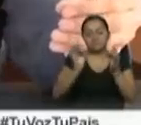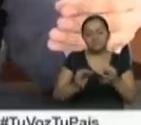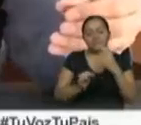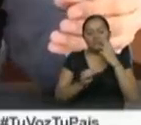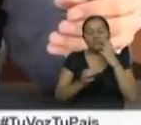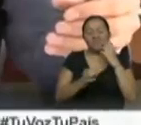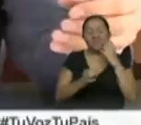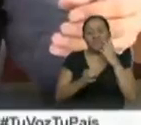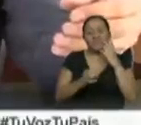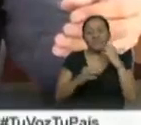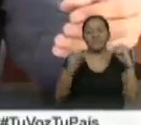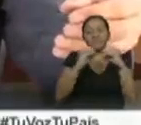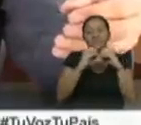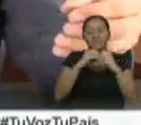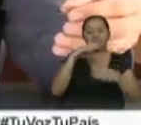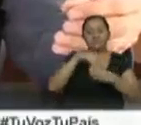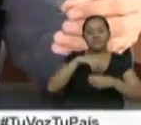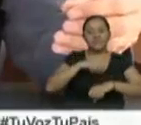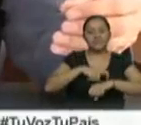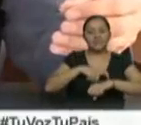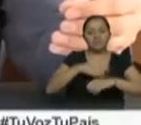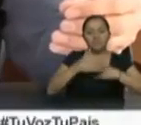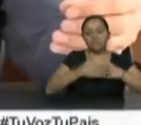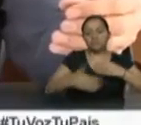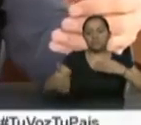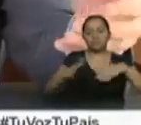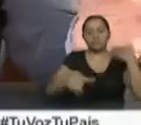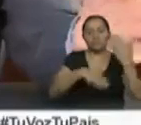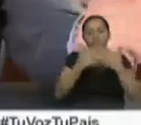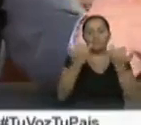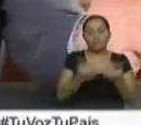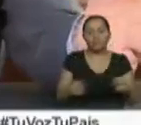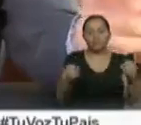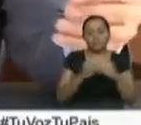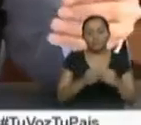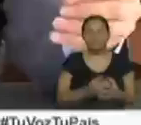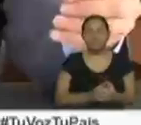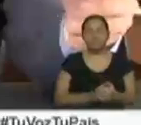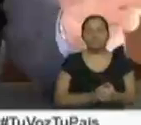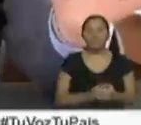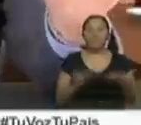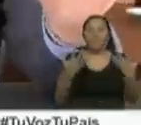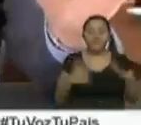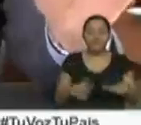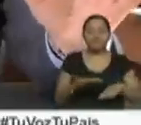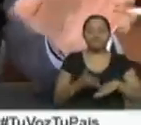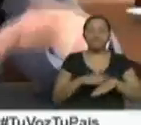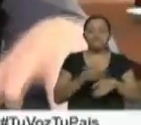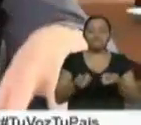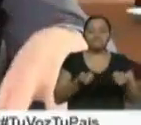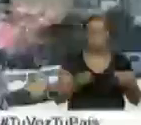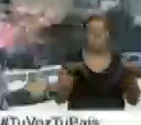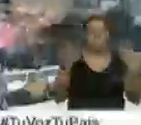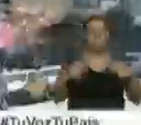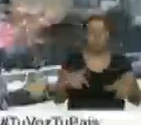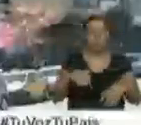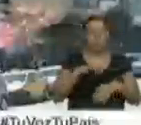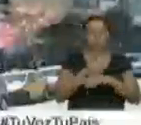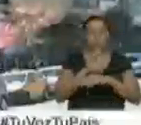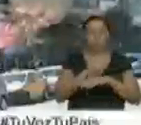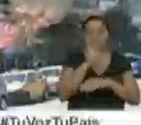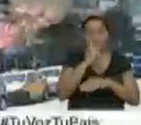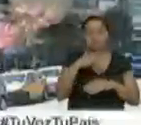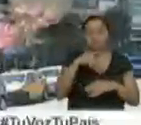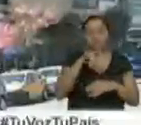sea pues dentro del periodo que se lo tiene que hacer. Con respecto a los controles que se han realizado en Ecuador,